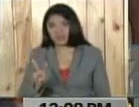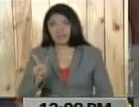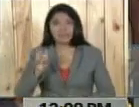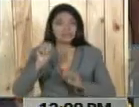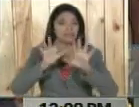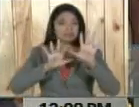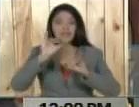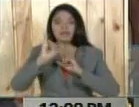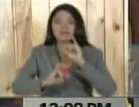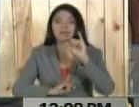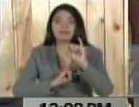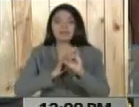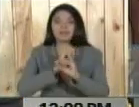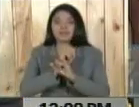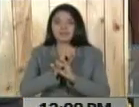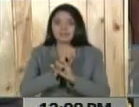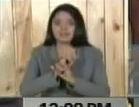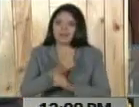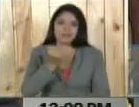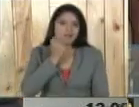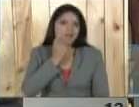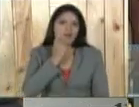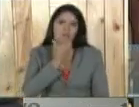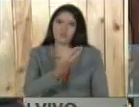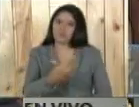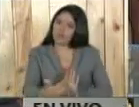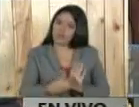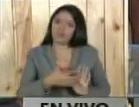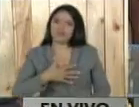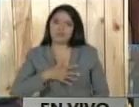internacionalmente esta infamia contra nuestra patria.